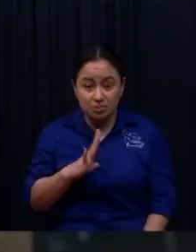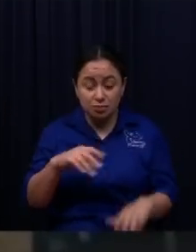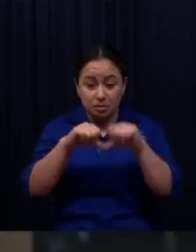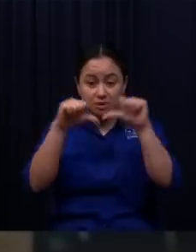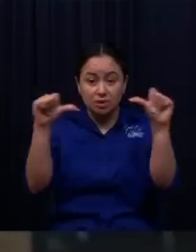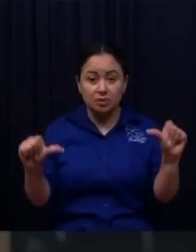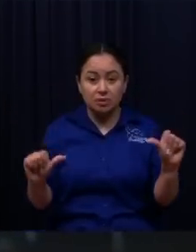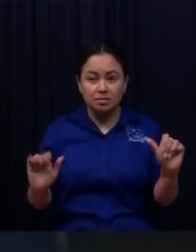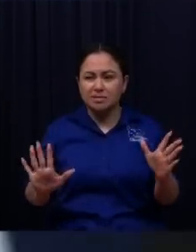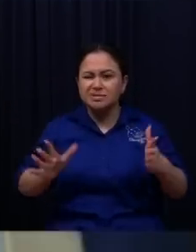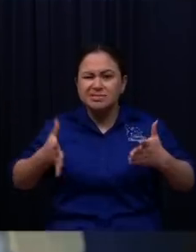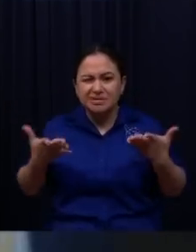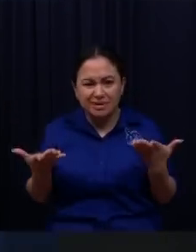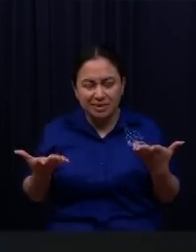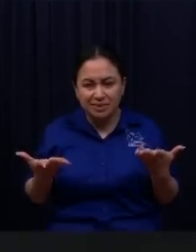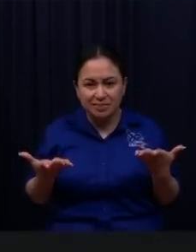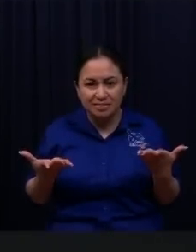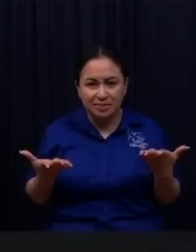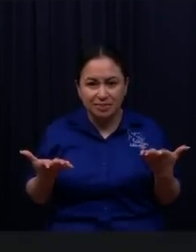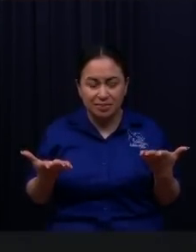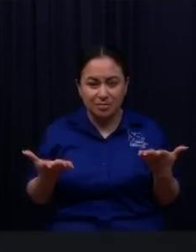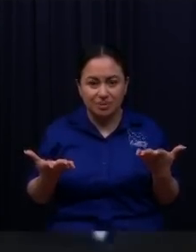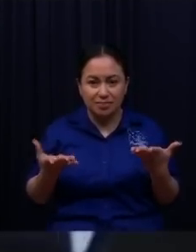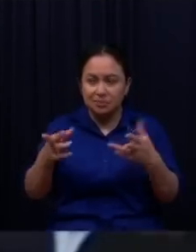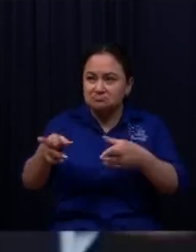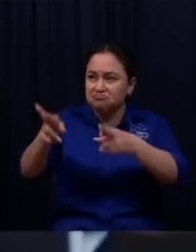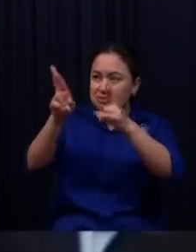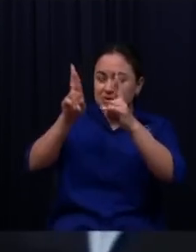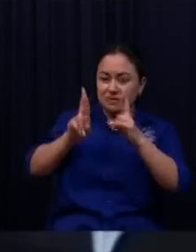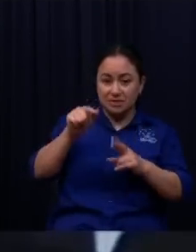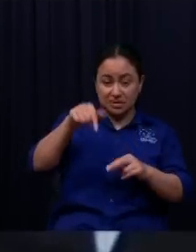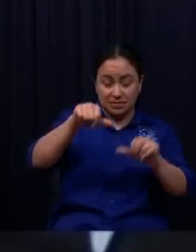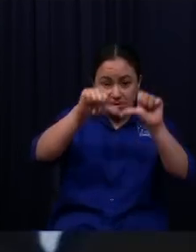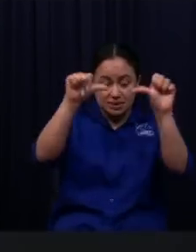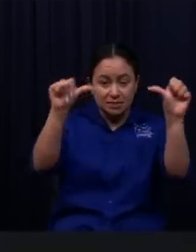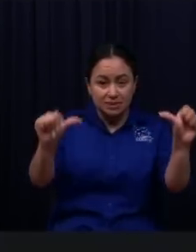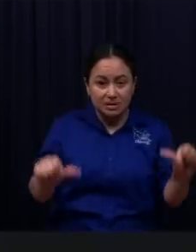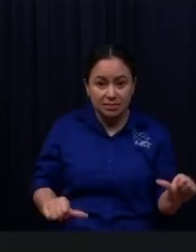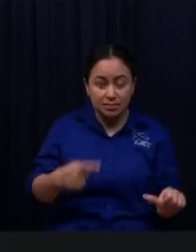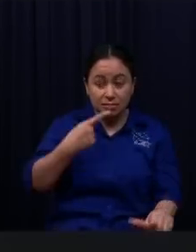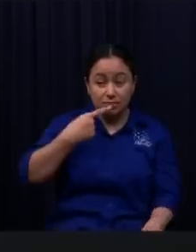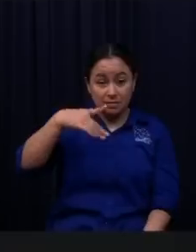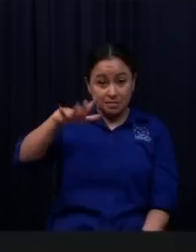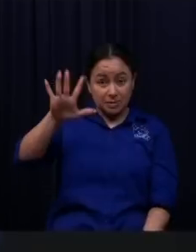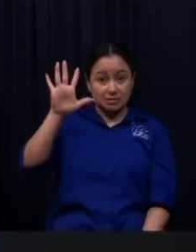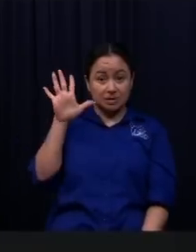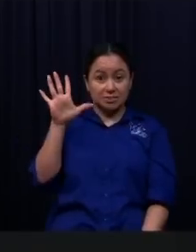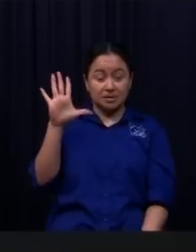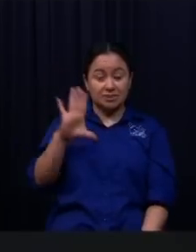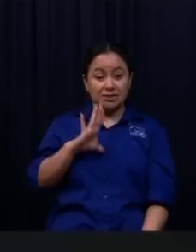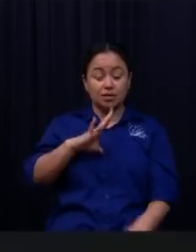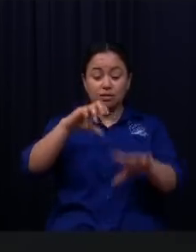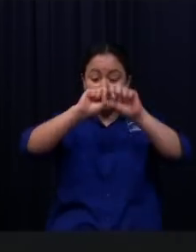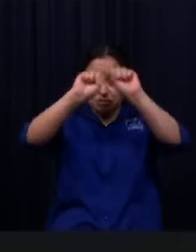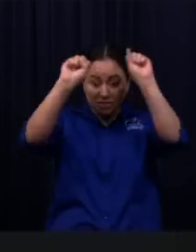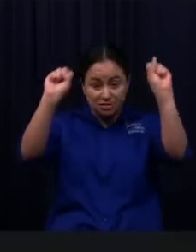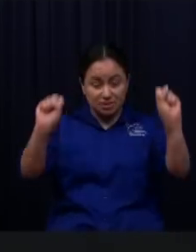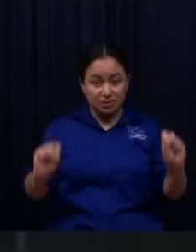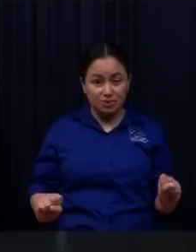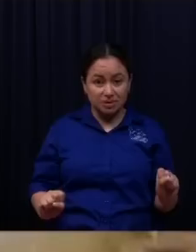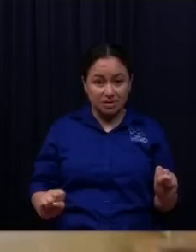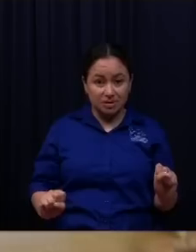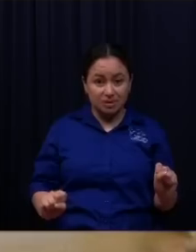¿qué tengo a raíz de tener ese altar? Porque viene con todo el pacto. Tengo un sumo sacerdote que